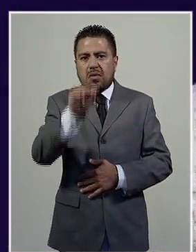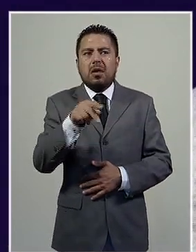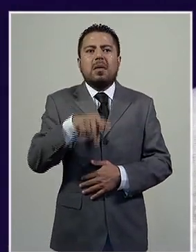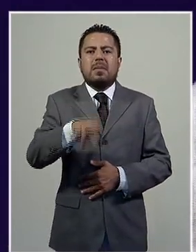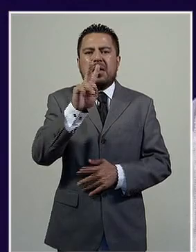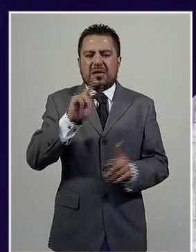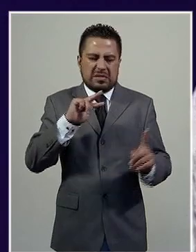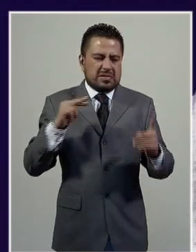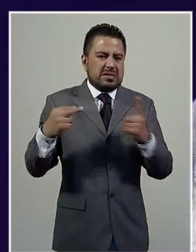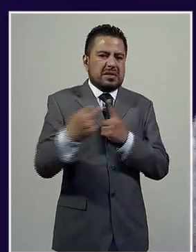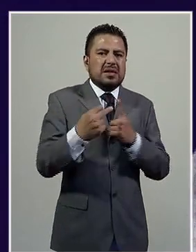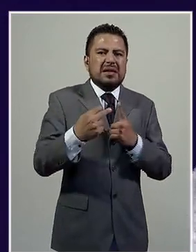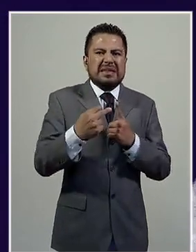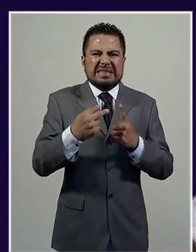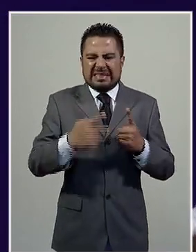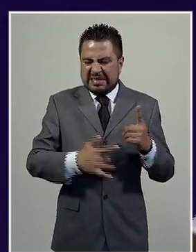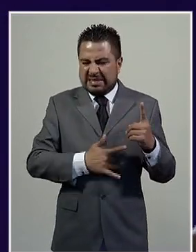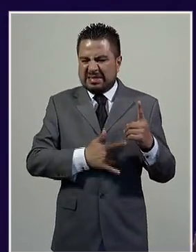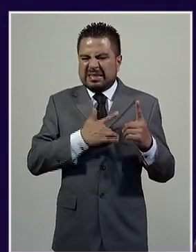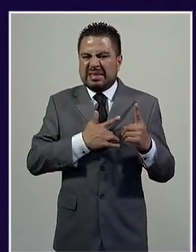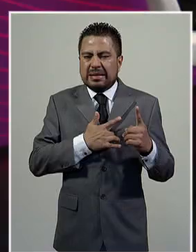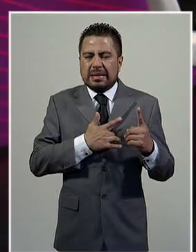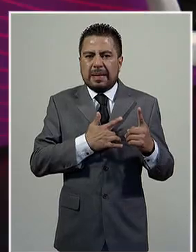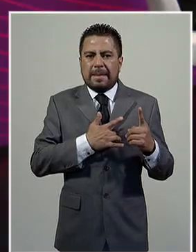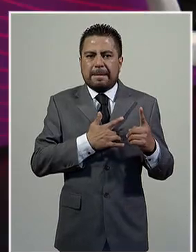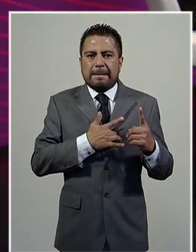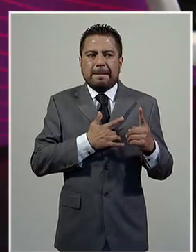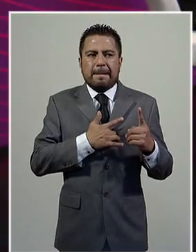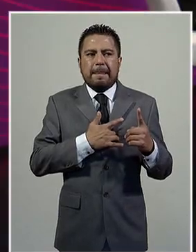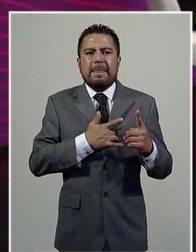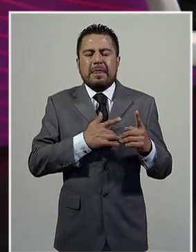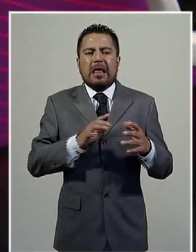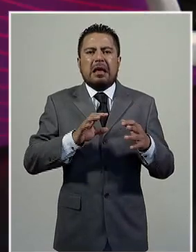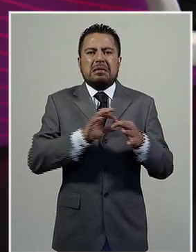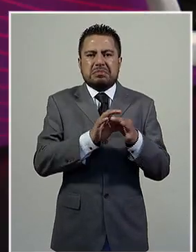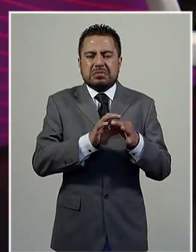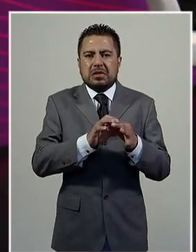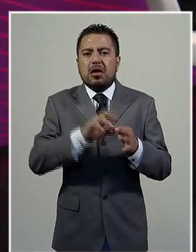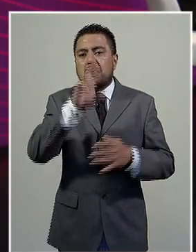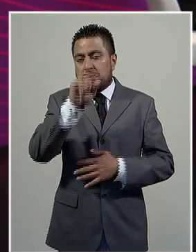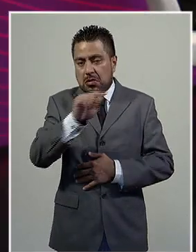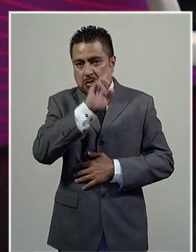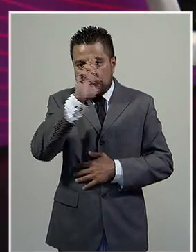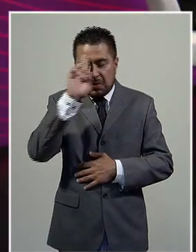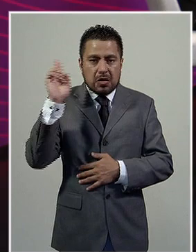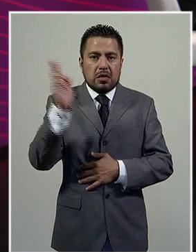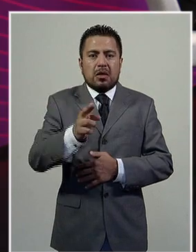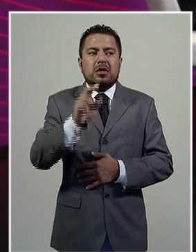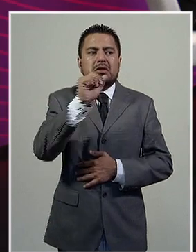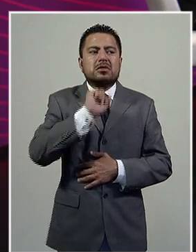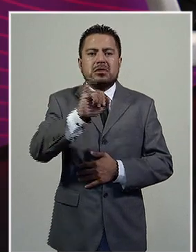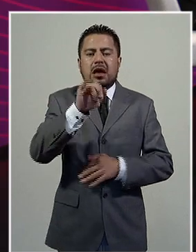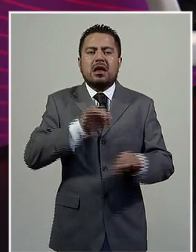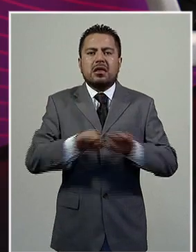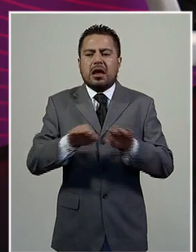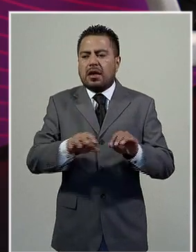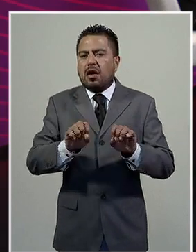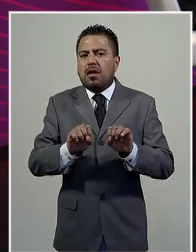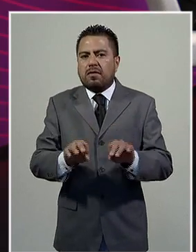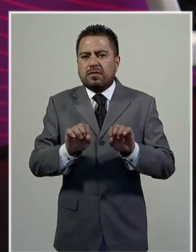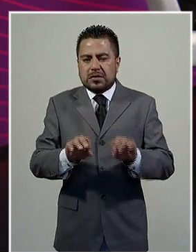la mirada es muy... pues es estigmatizante, ¿no? Y no te lo prohíben si trabajas en una